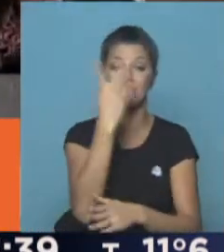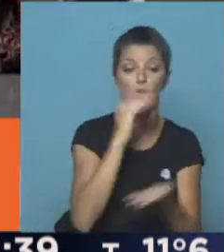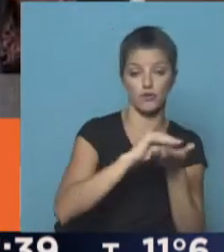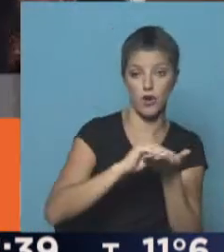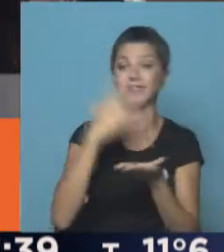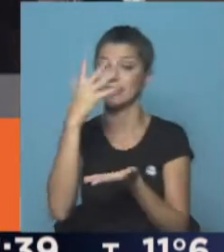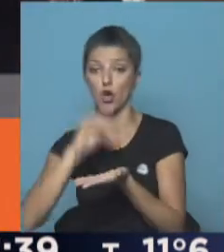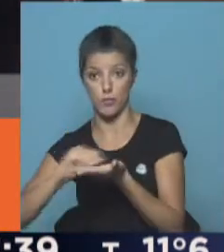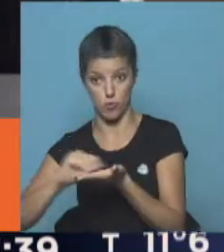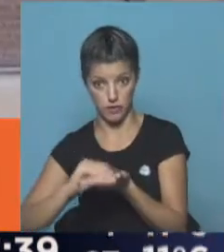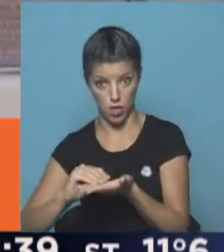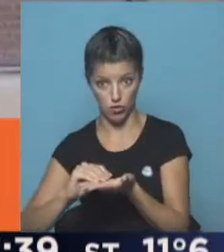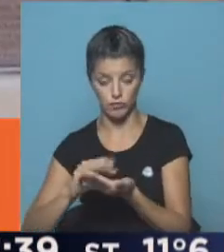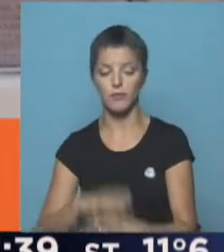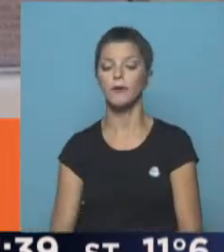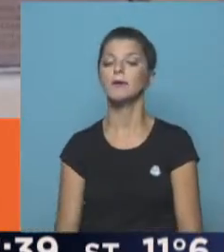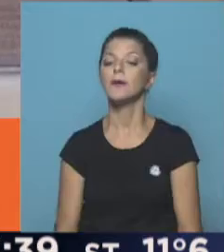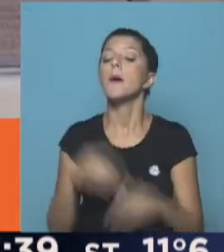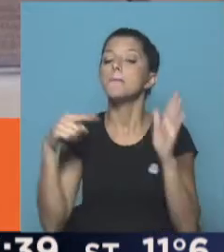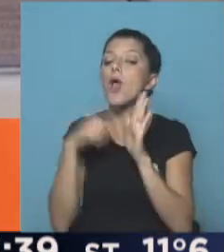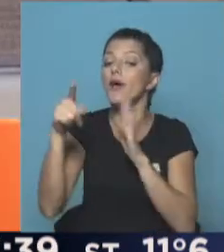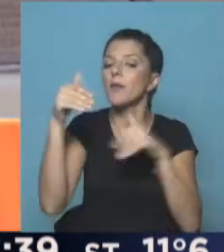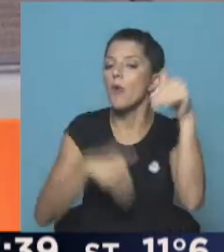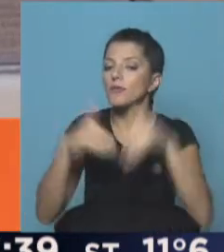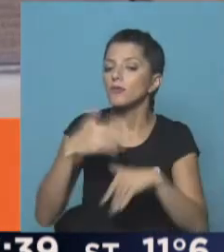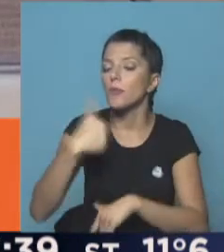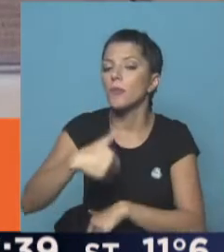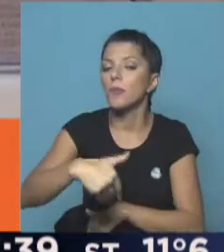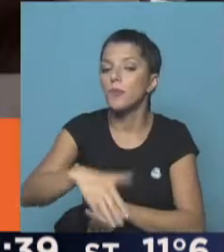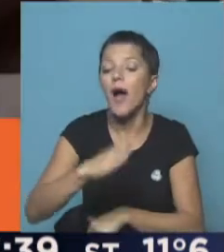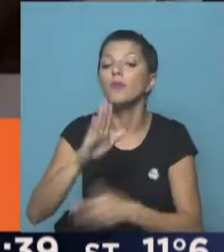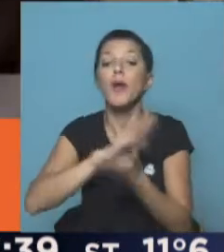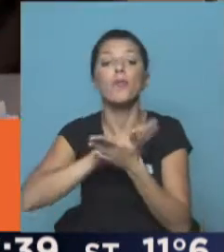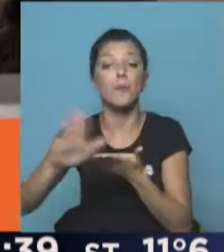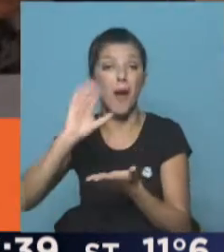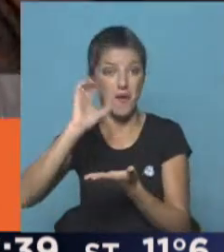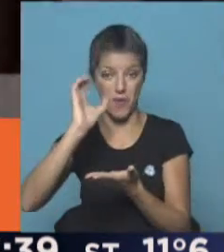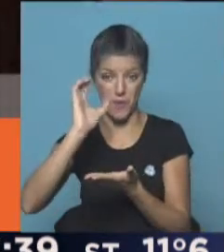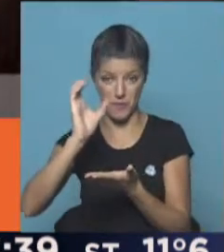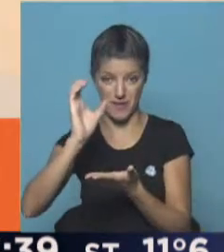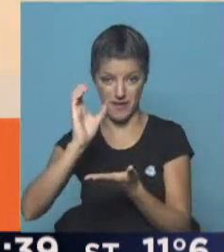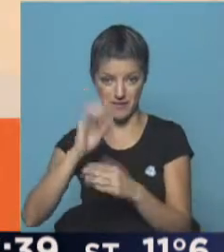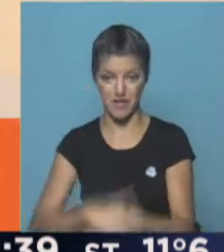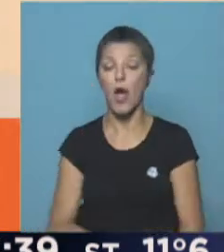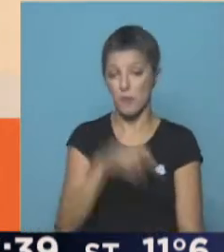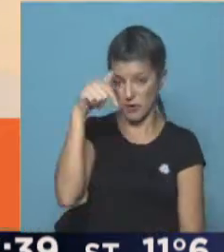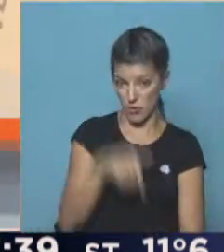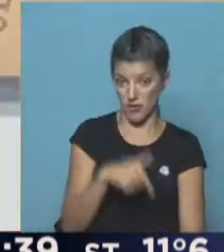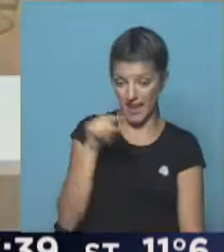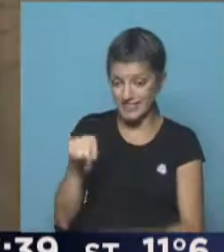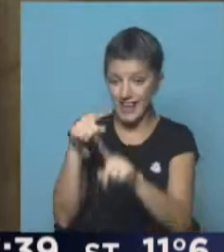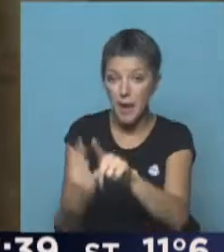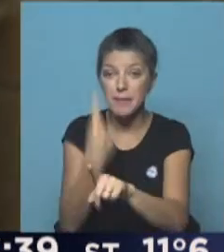en diputados. Pero el hito histórico de esa elección configura una nueva Colombia, ya que esta será la